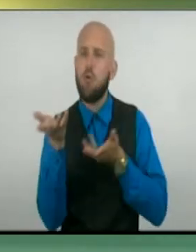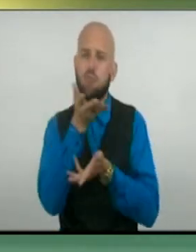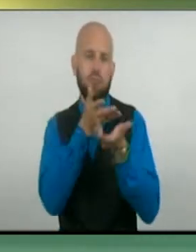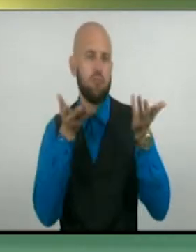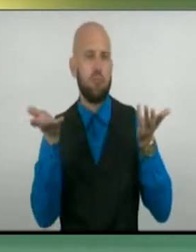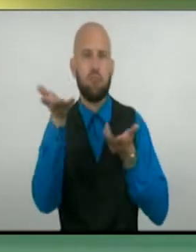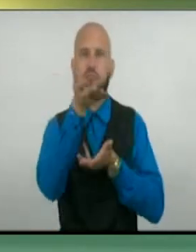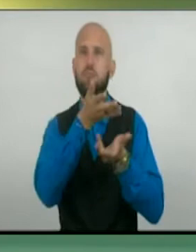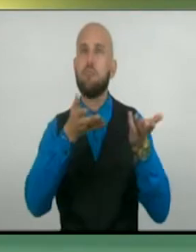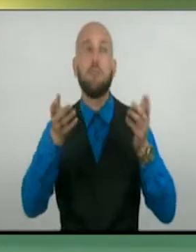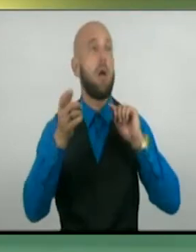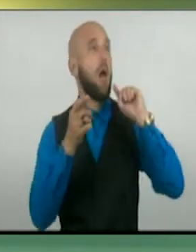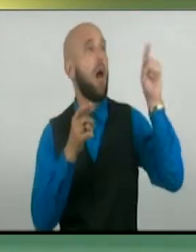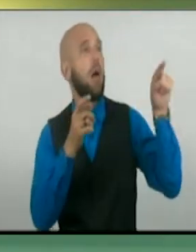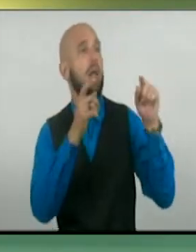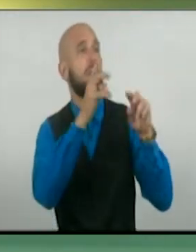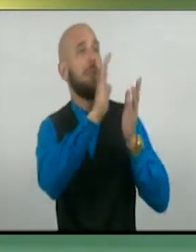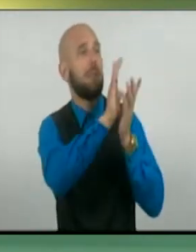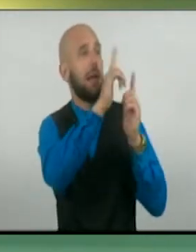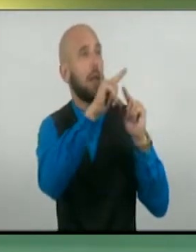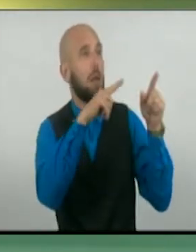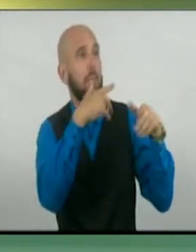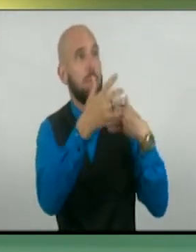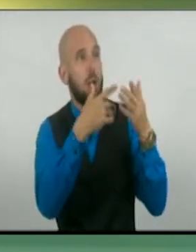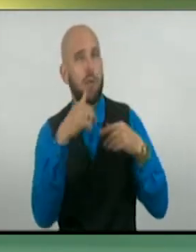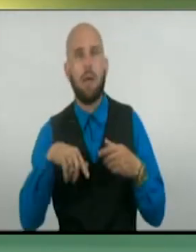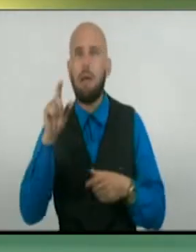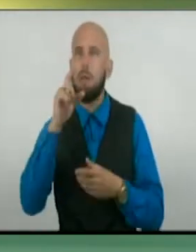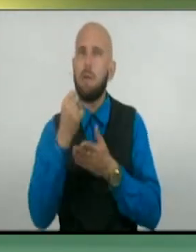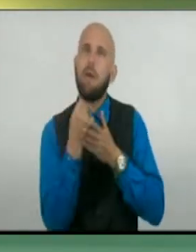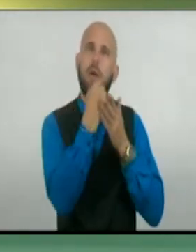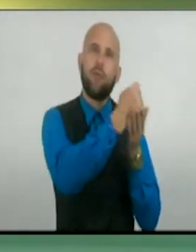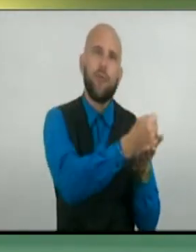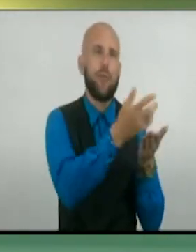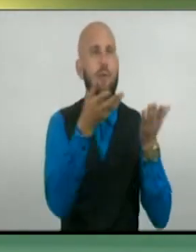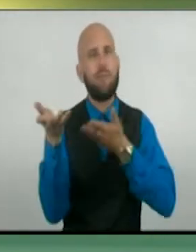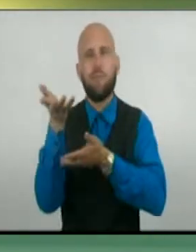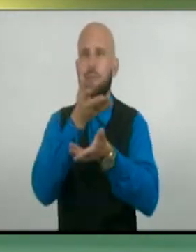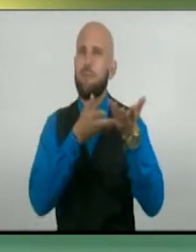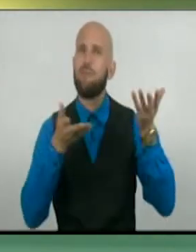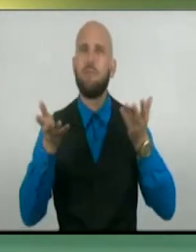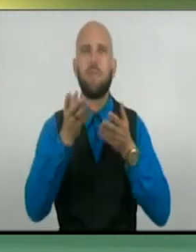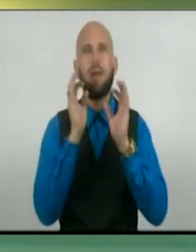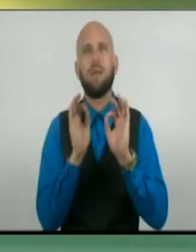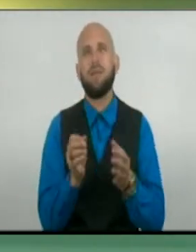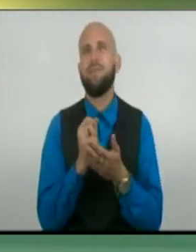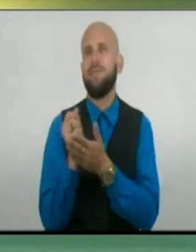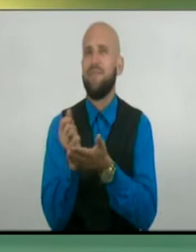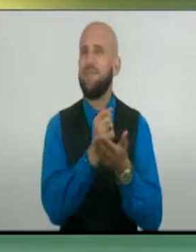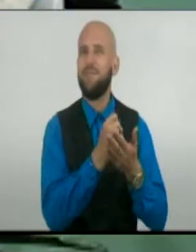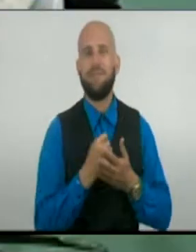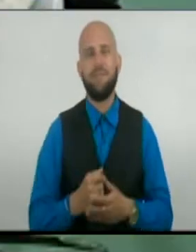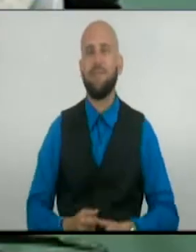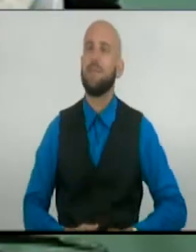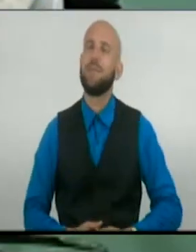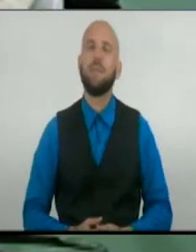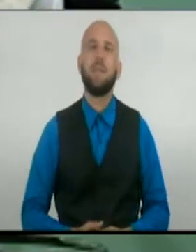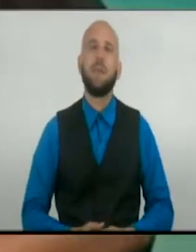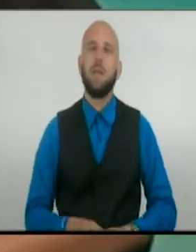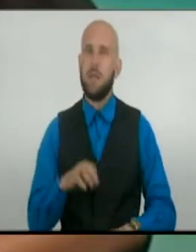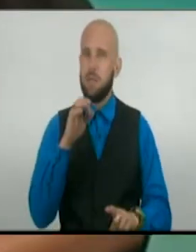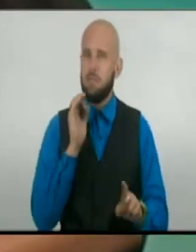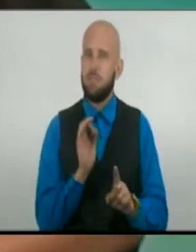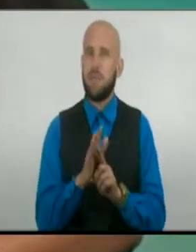problema el programa el sistema de salud lo establece y resolvemos la situación que se requiera vamos a